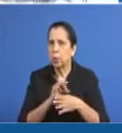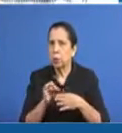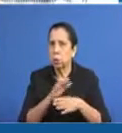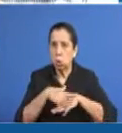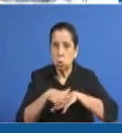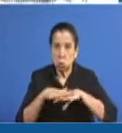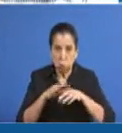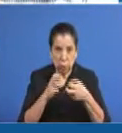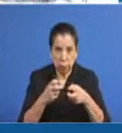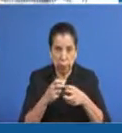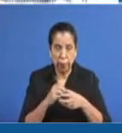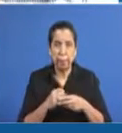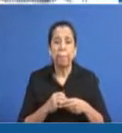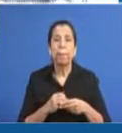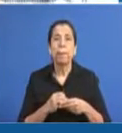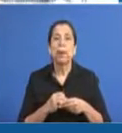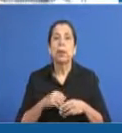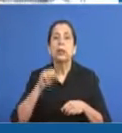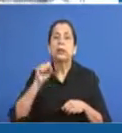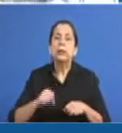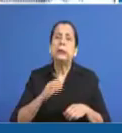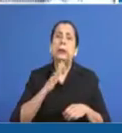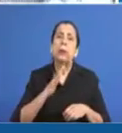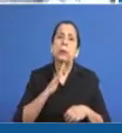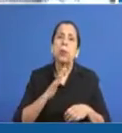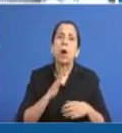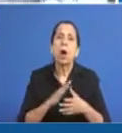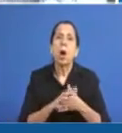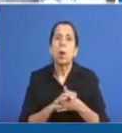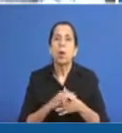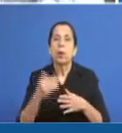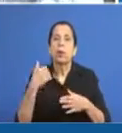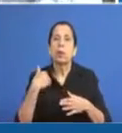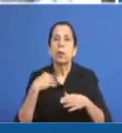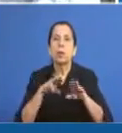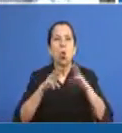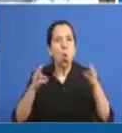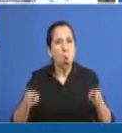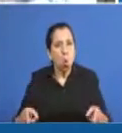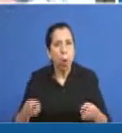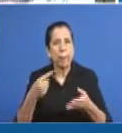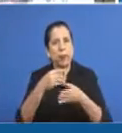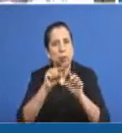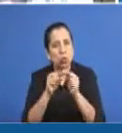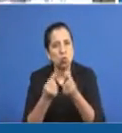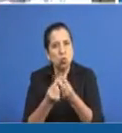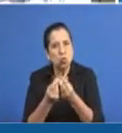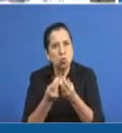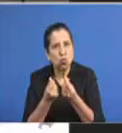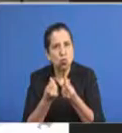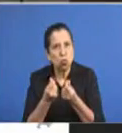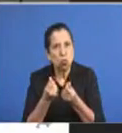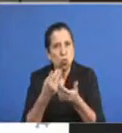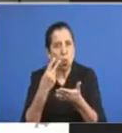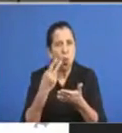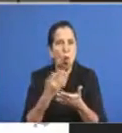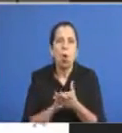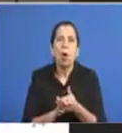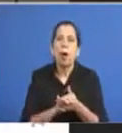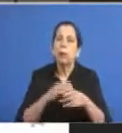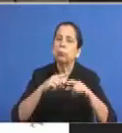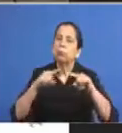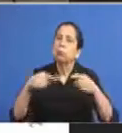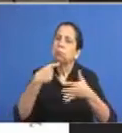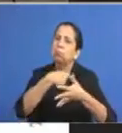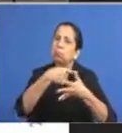situación? Sí, hemos conversado, tenemos una mesa de un grupo de economistas acá en la institución donde estamos